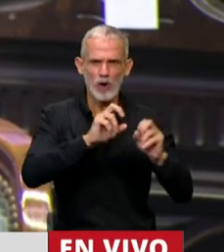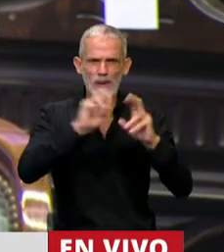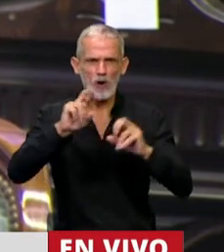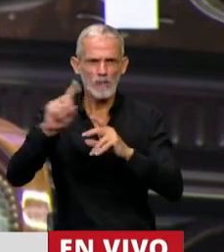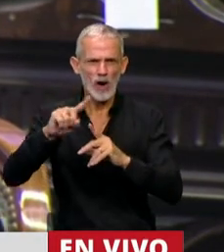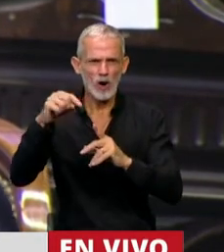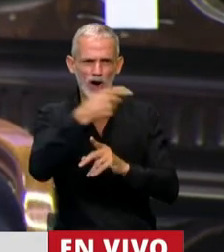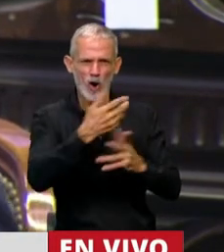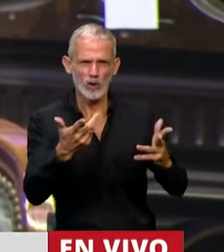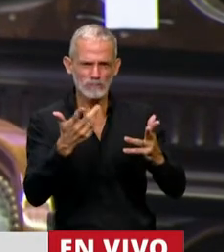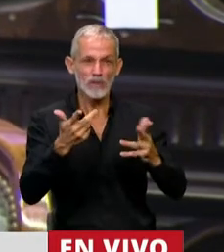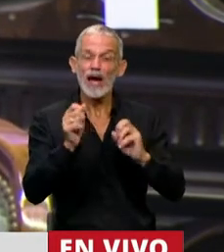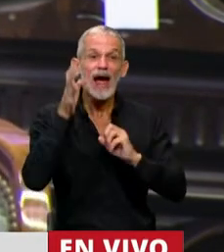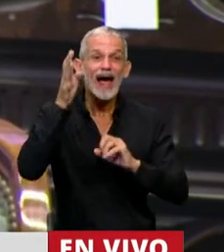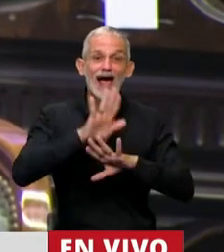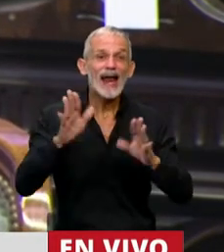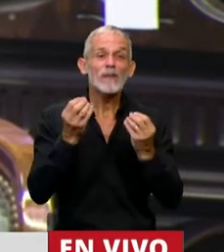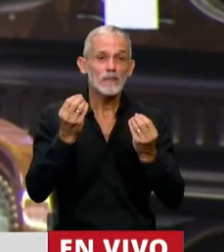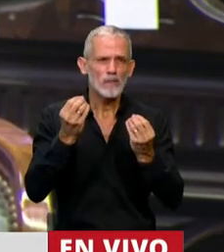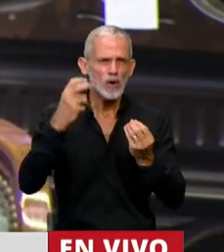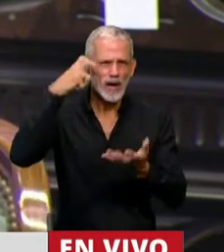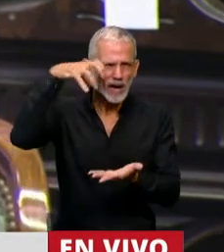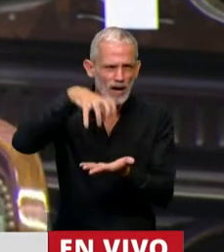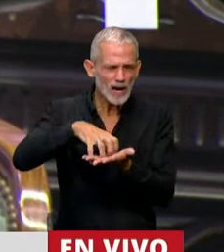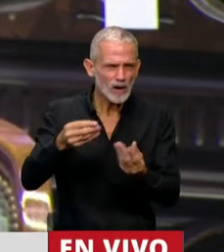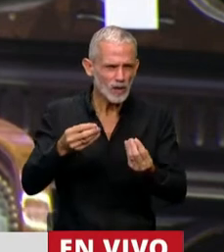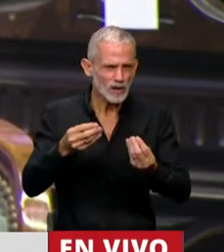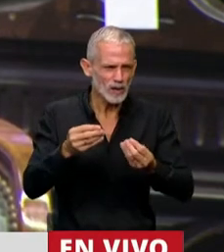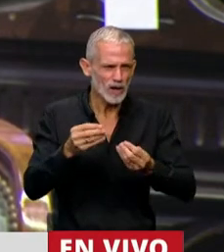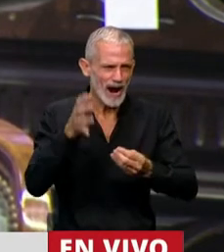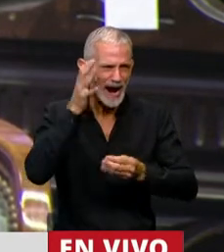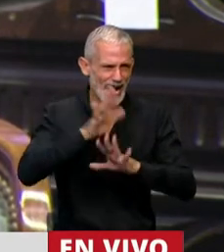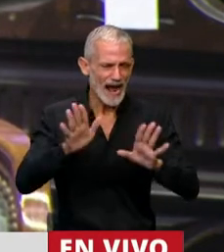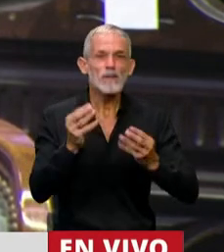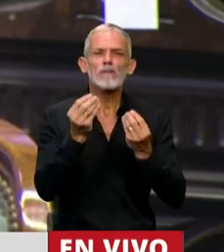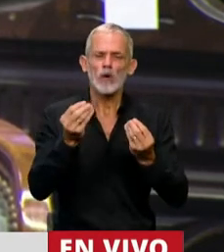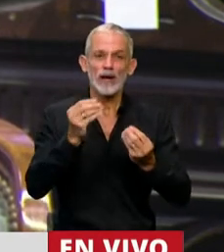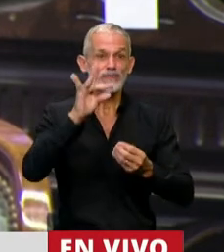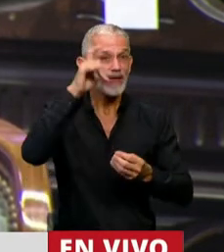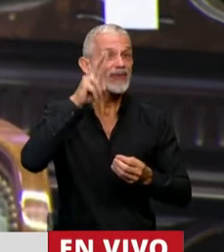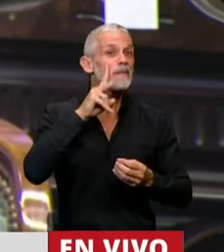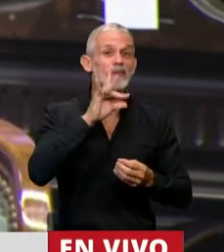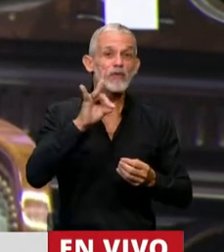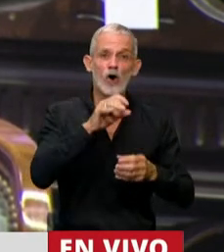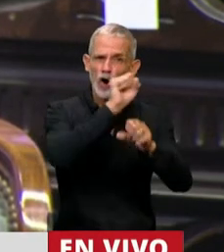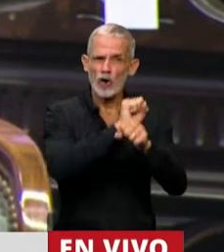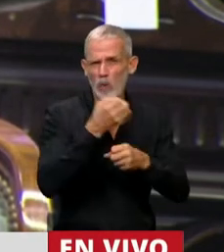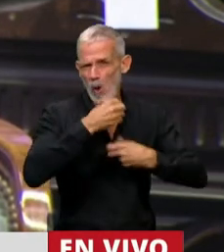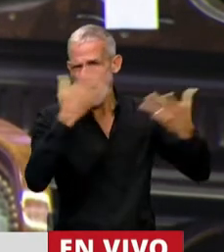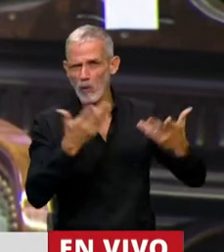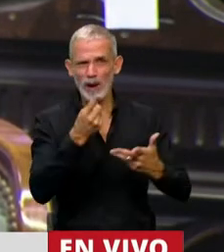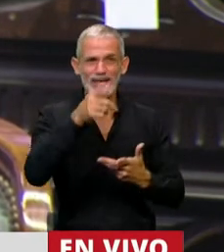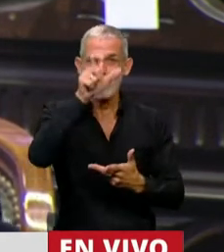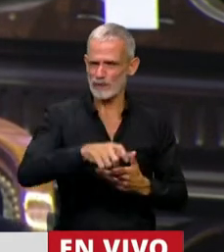otra, tiene una gravedad institucional inusitada. Porque De Vido no es un condenado cualquiera